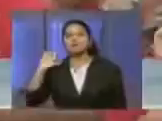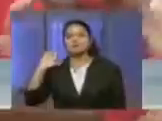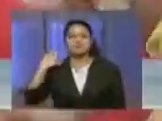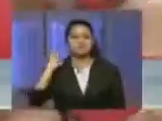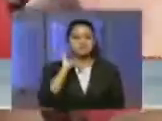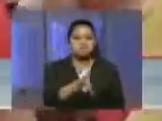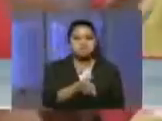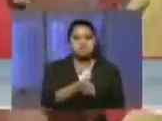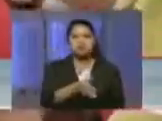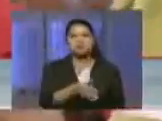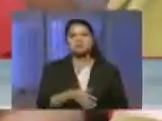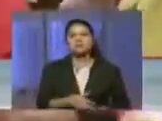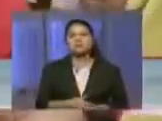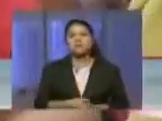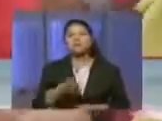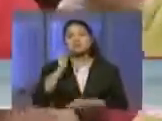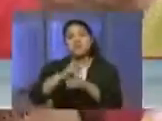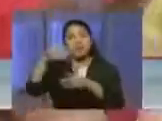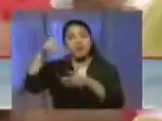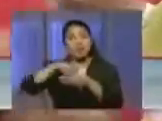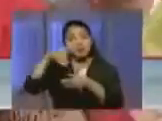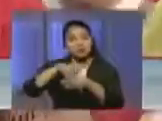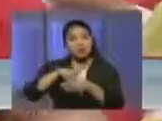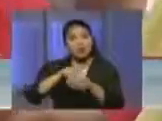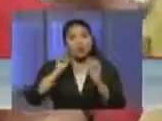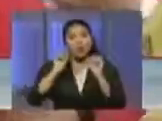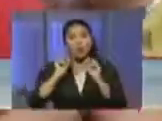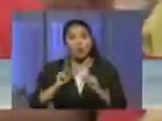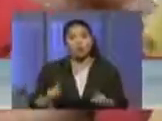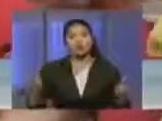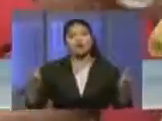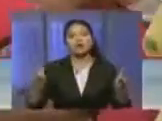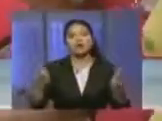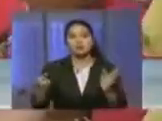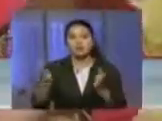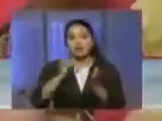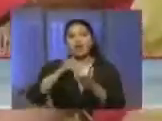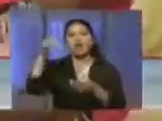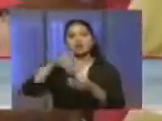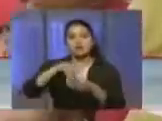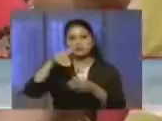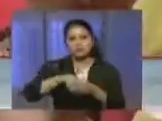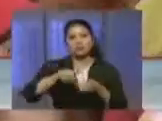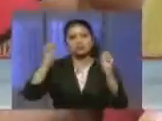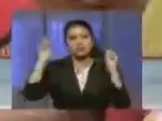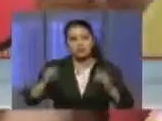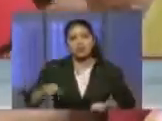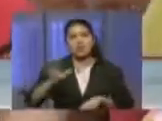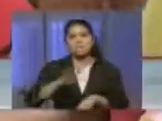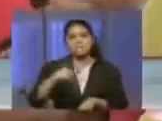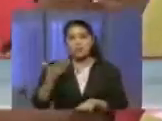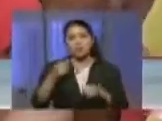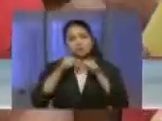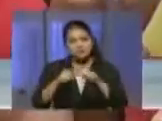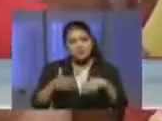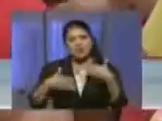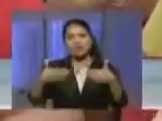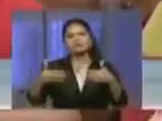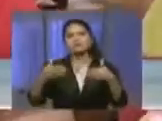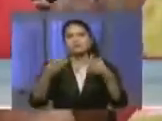sentencial elecciones nosotros iremos a una elección presidente para seguir adelante con